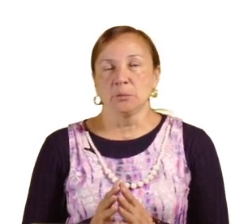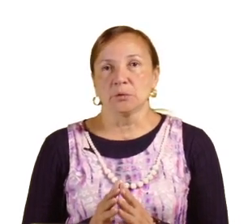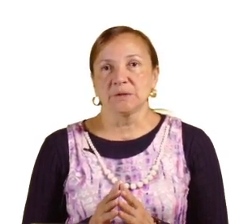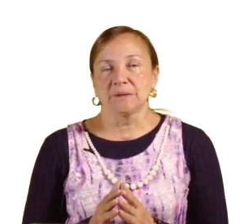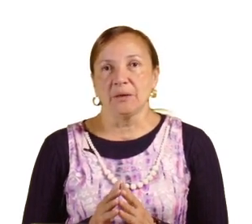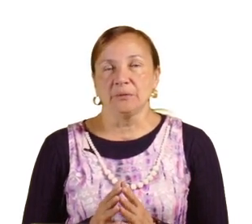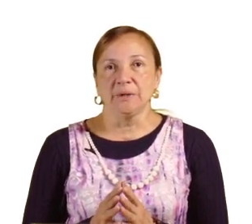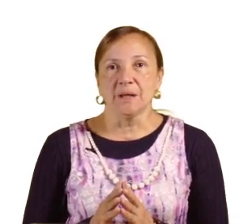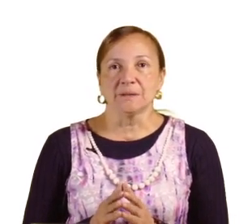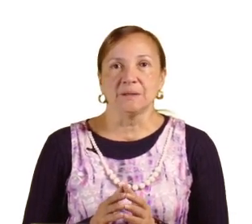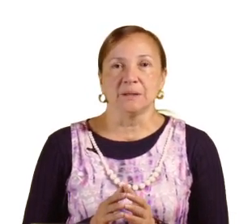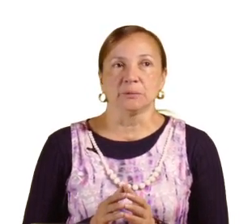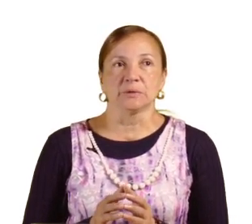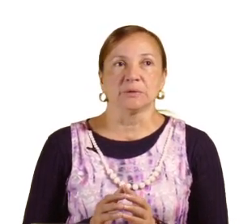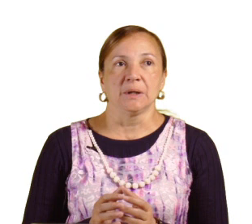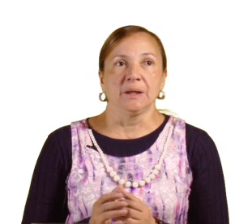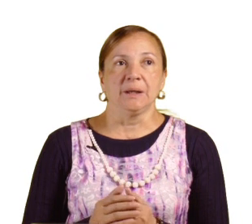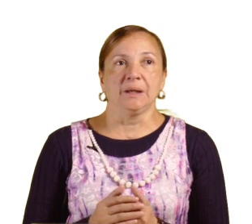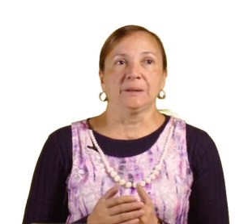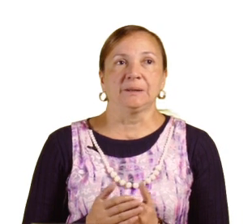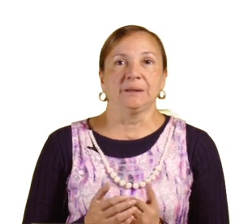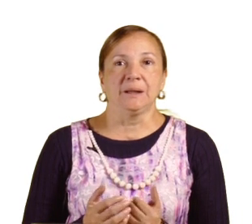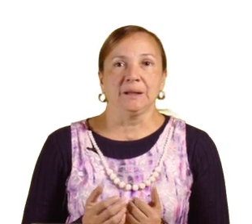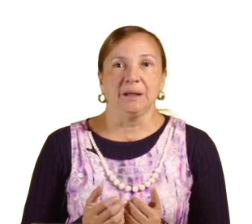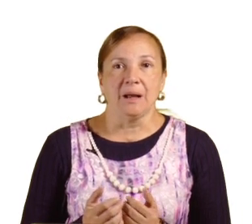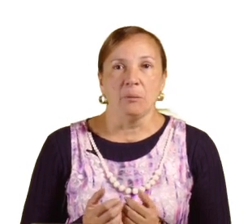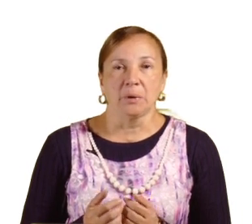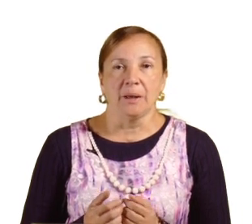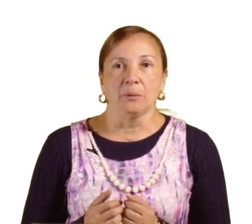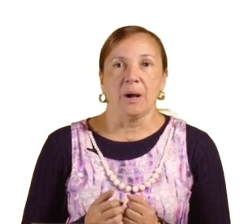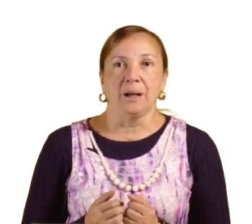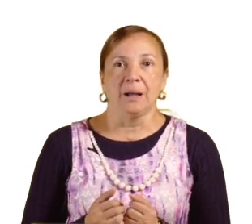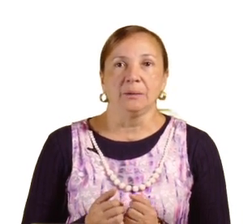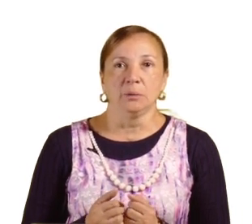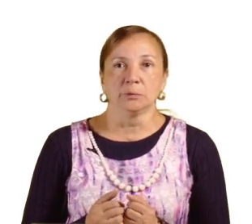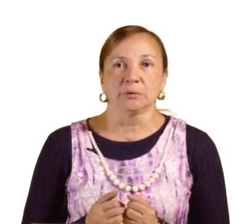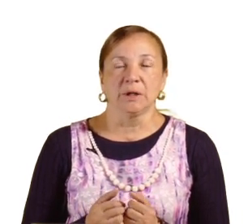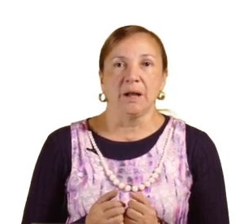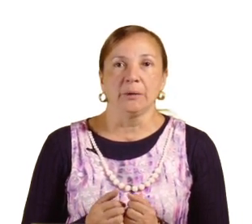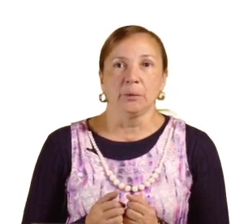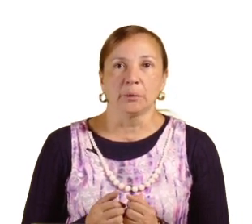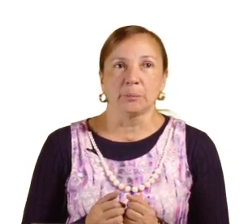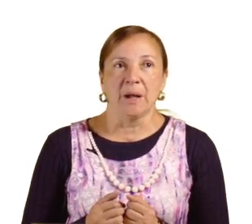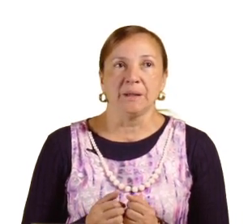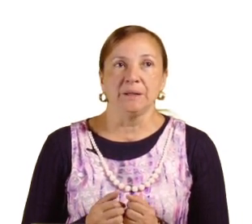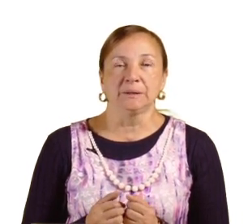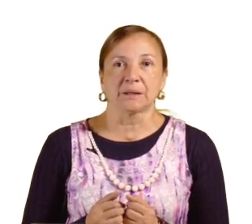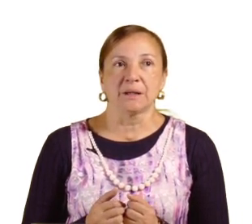entidad cuyos estados financieros estén elaborados a la luz de la